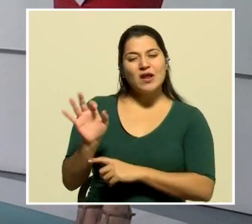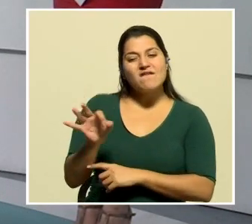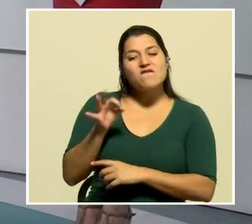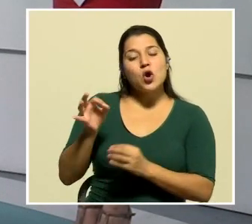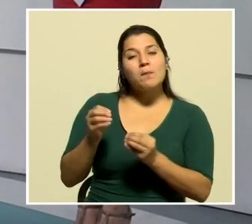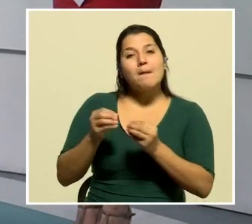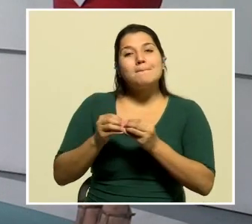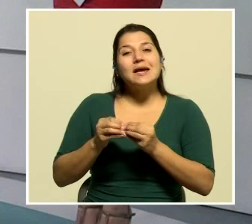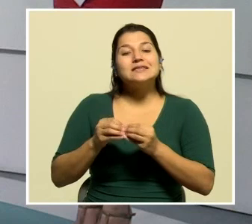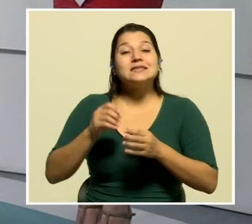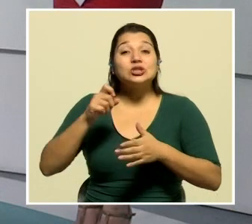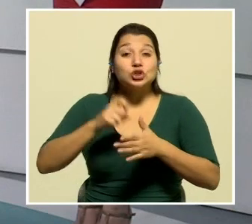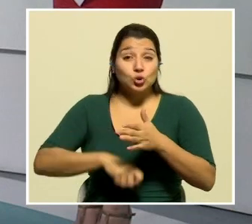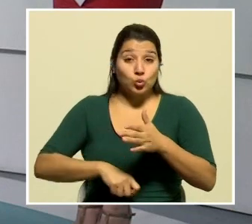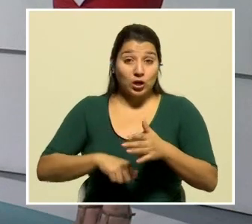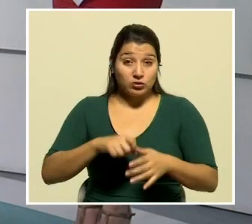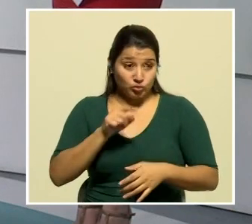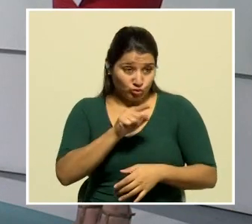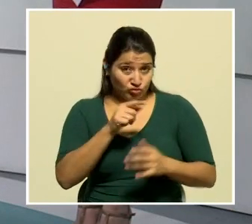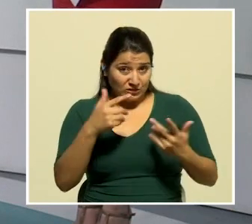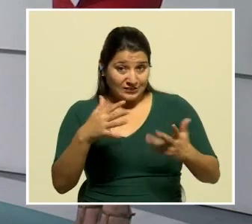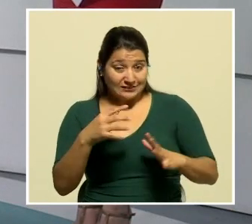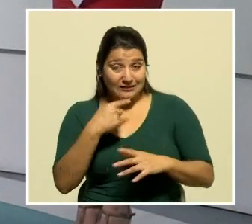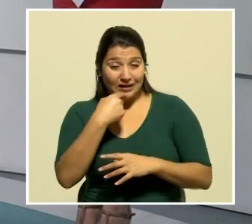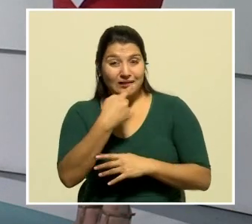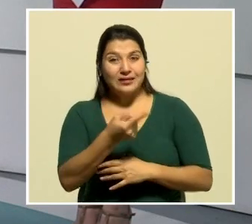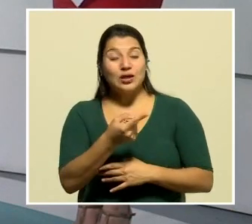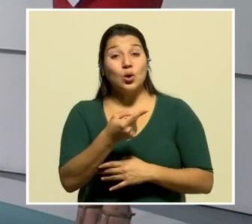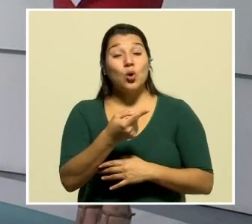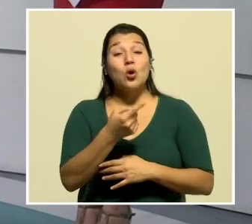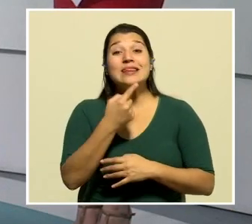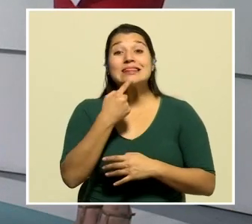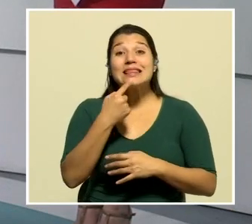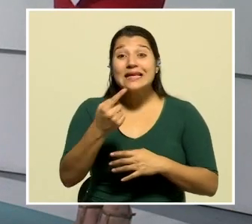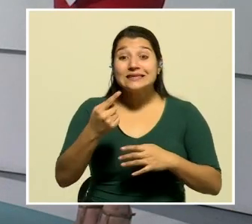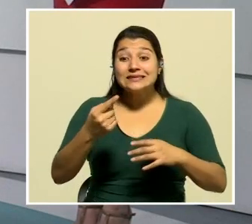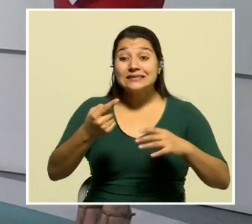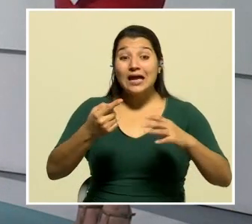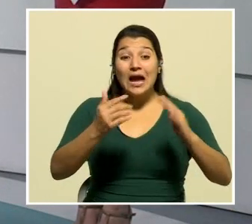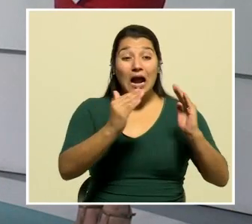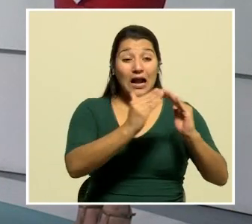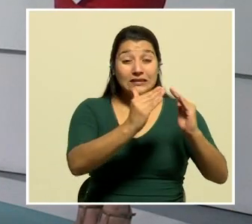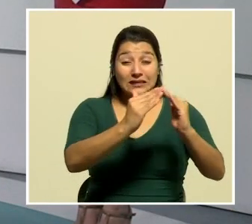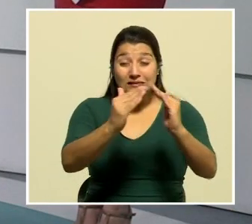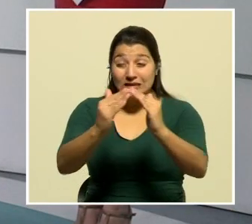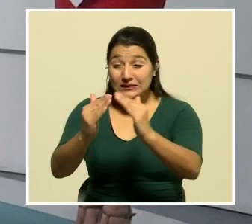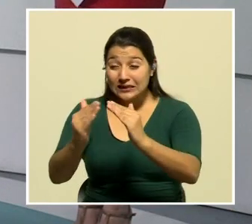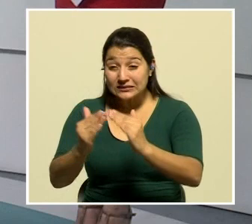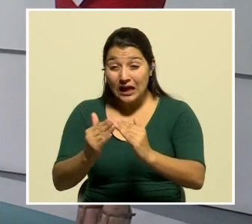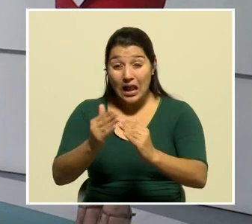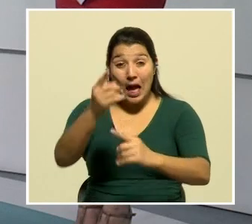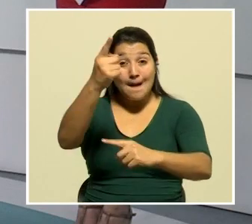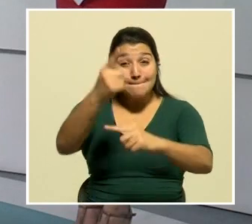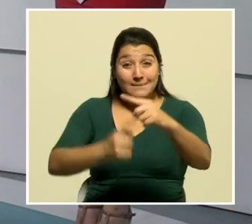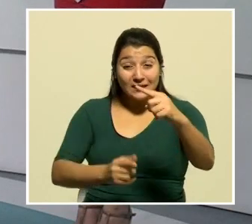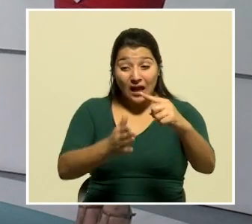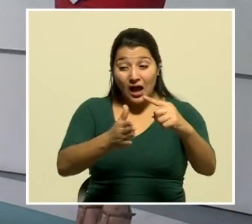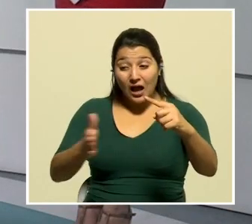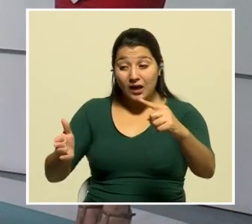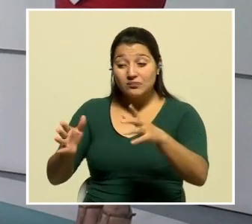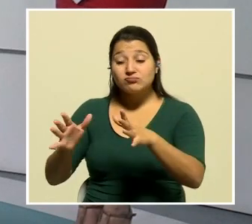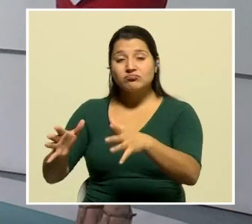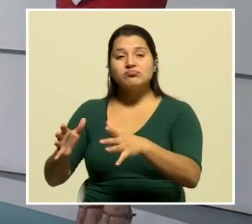dura. Usted lo decía recién en las pantallas, la mitad de los hogares son jefeados,